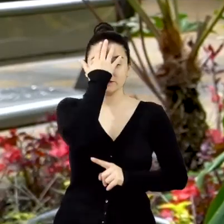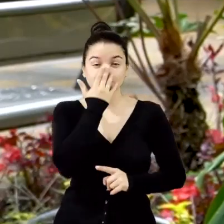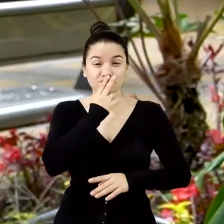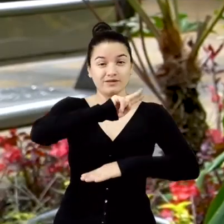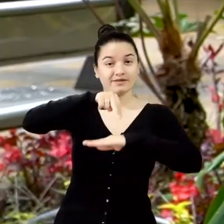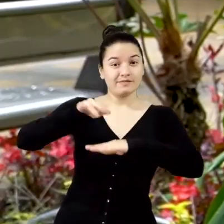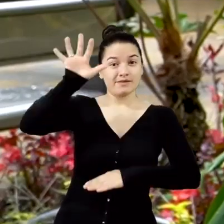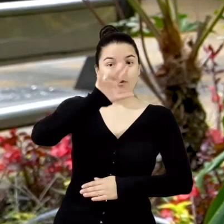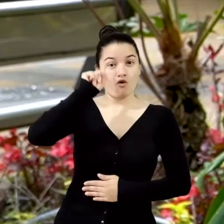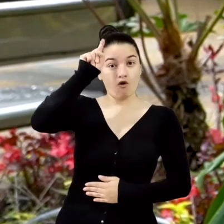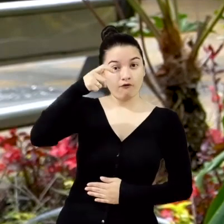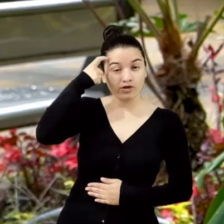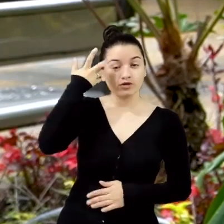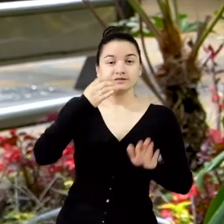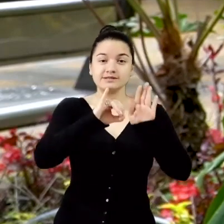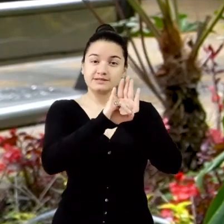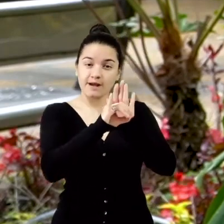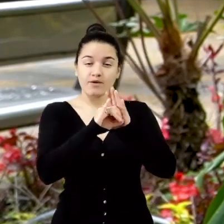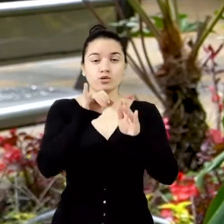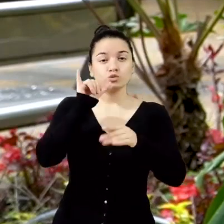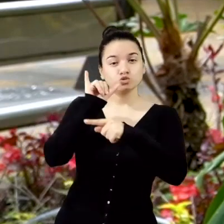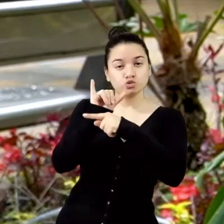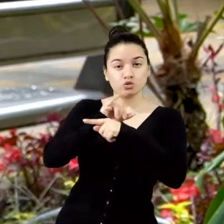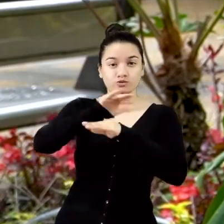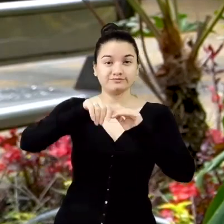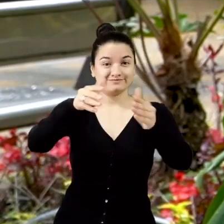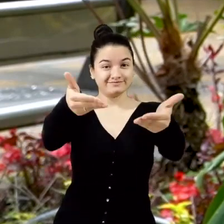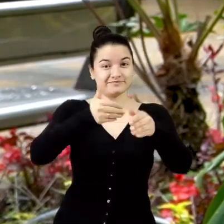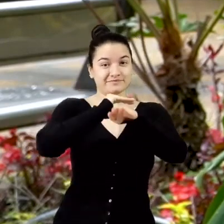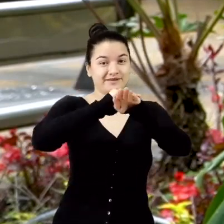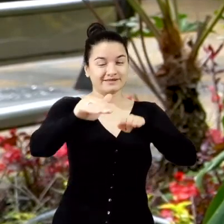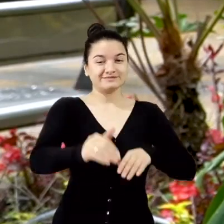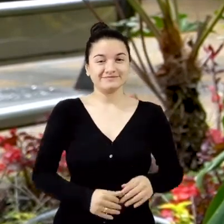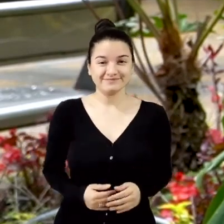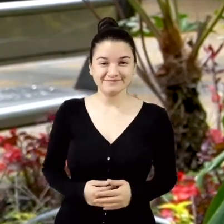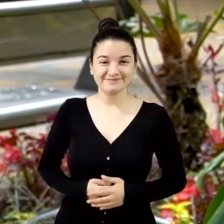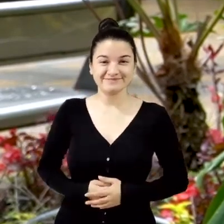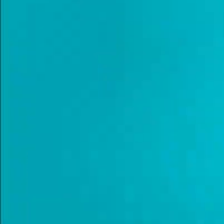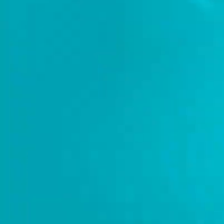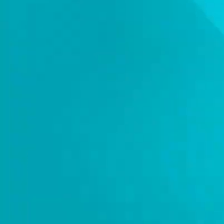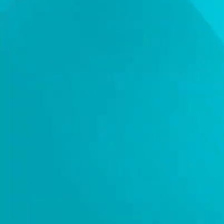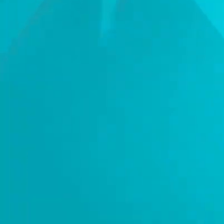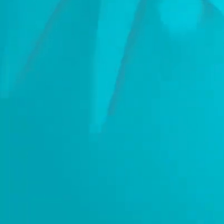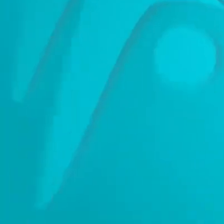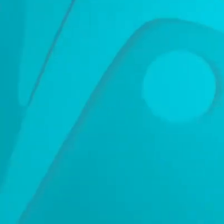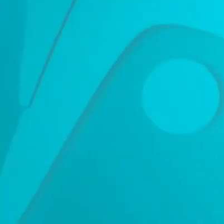sociales, Facebook, Twitter e Instagram como Gobernación de Nariño. Hasta la próxima.